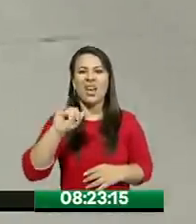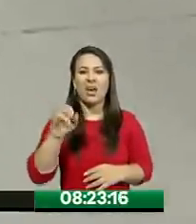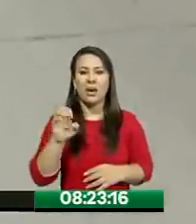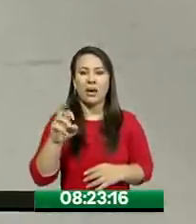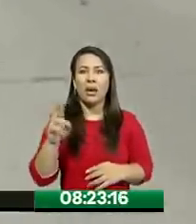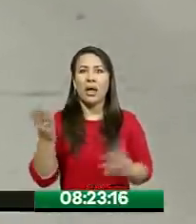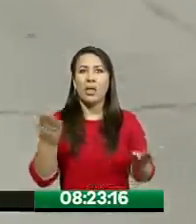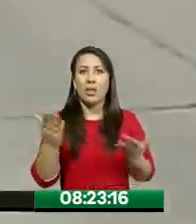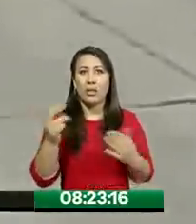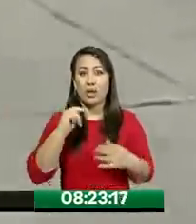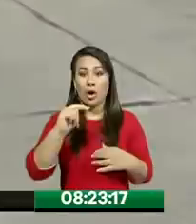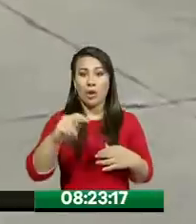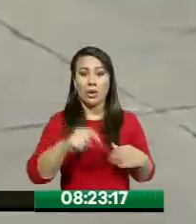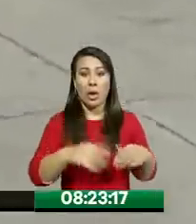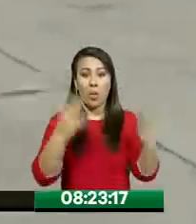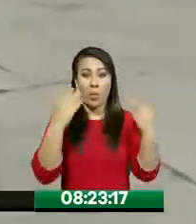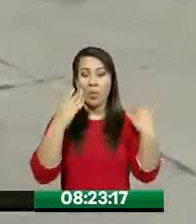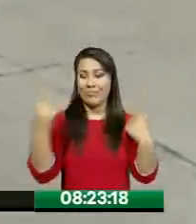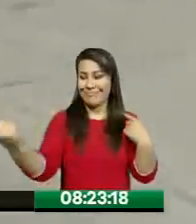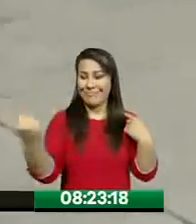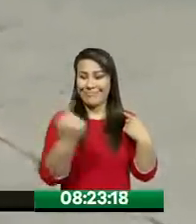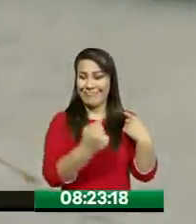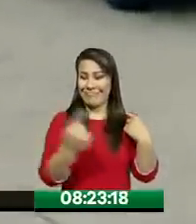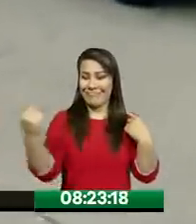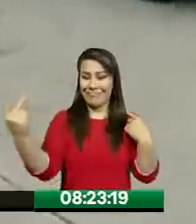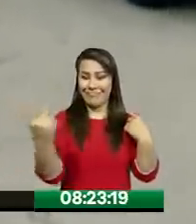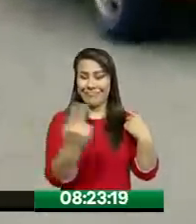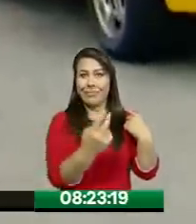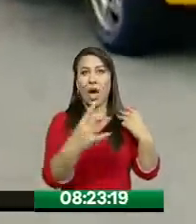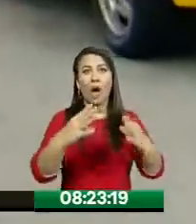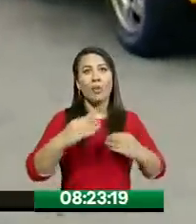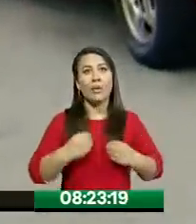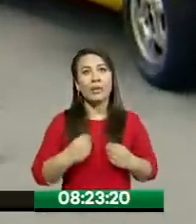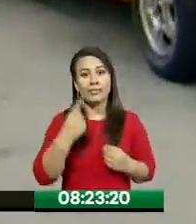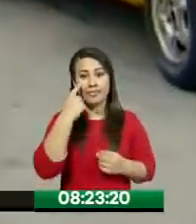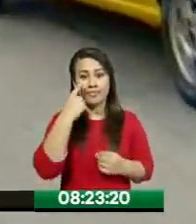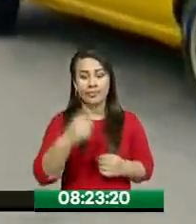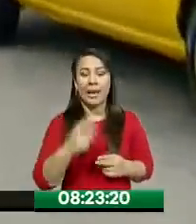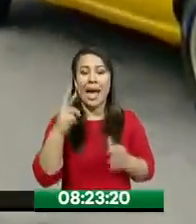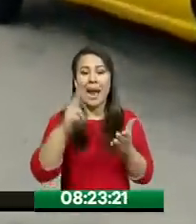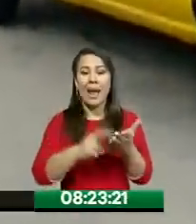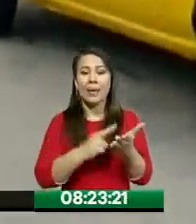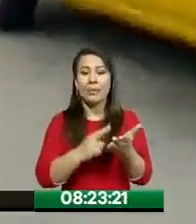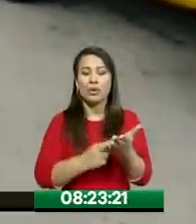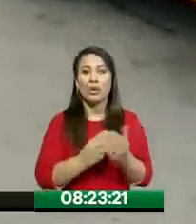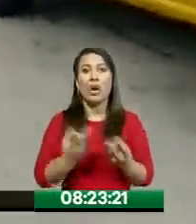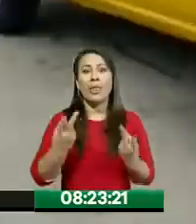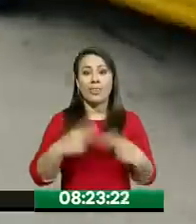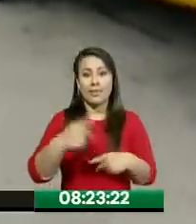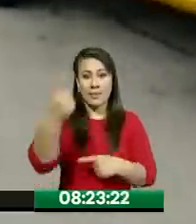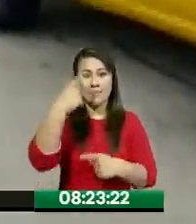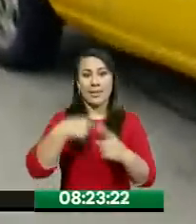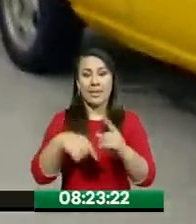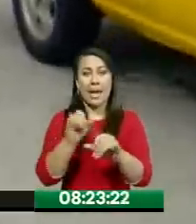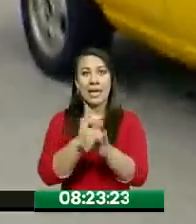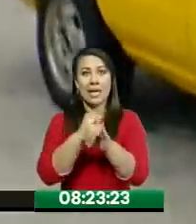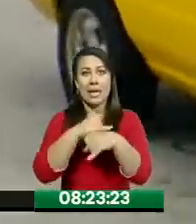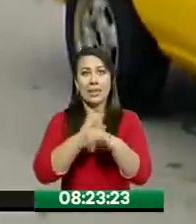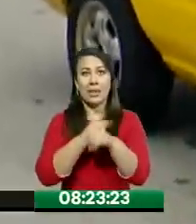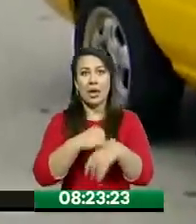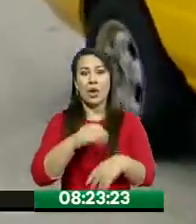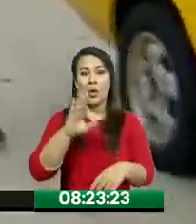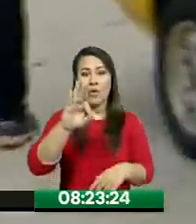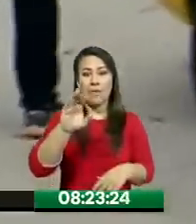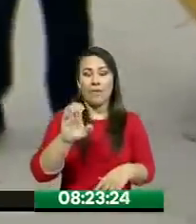Muy bien, señoras y señores, vamos a cambiar de tema. Les contamos que una persona de 65 años fue encontrada sin vida en su domicilio situado en